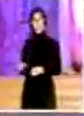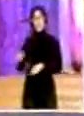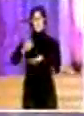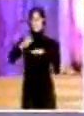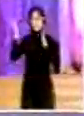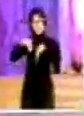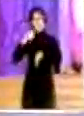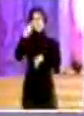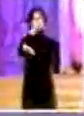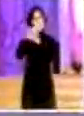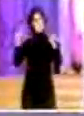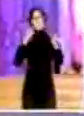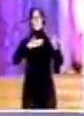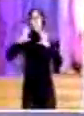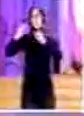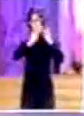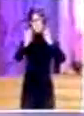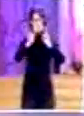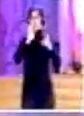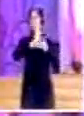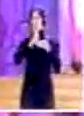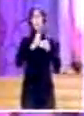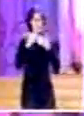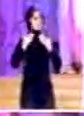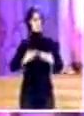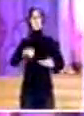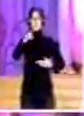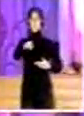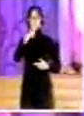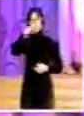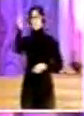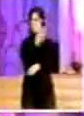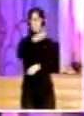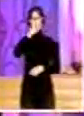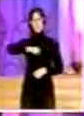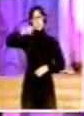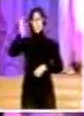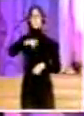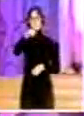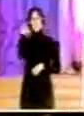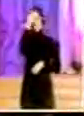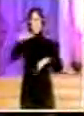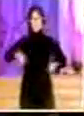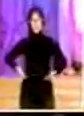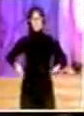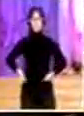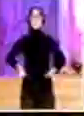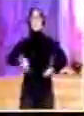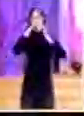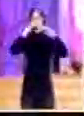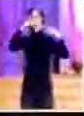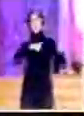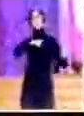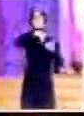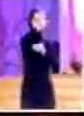Inocente, no me toques a mi gente y se queda tan campante. Ese es un puto pedazo, tiene cara de coñazo. En este circo está de más, si